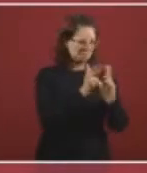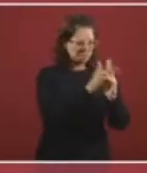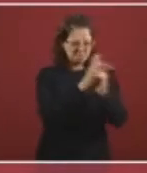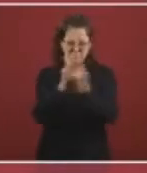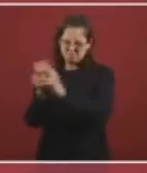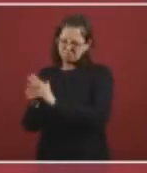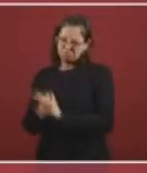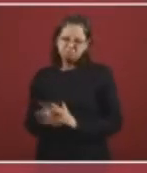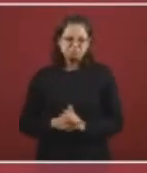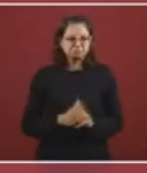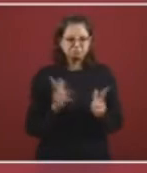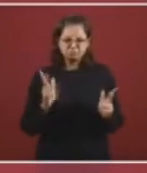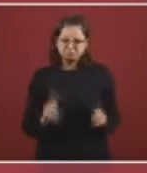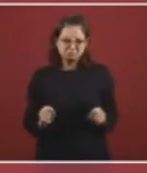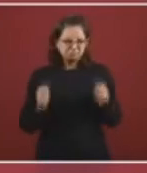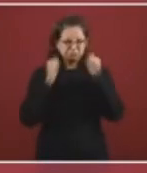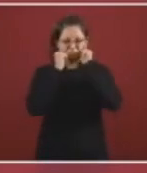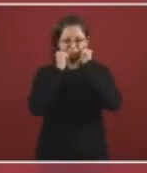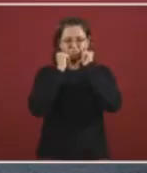del contrario,